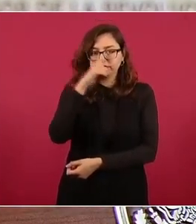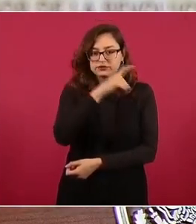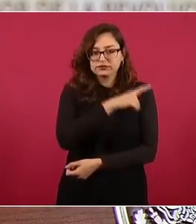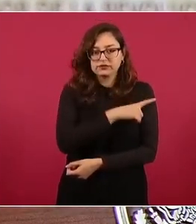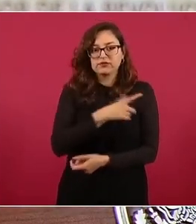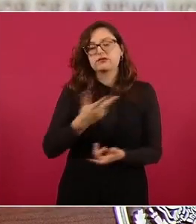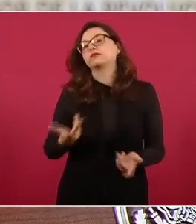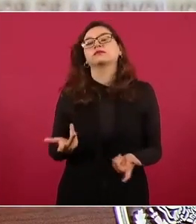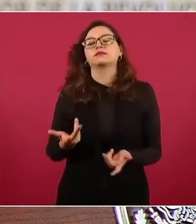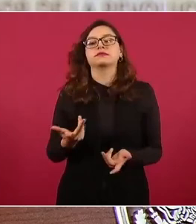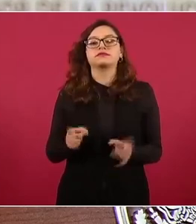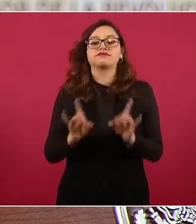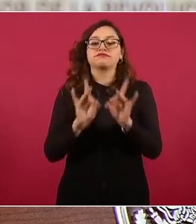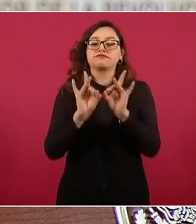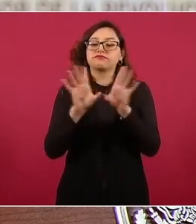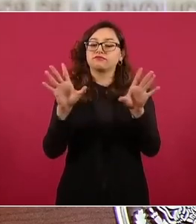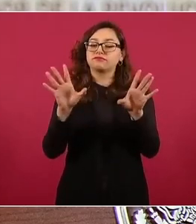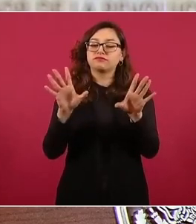El internet.